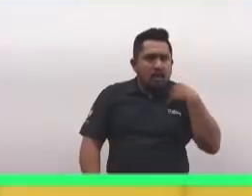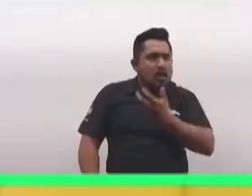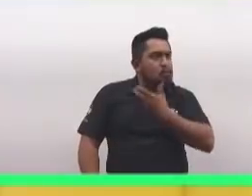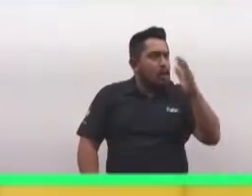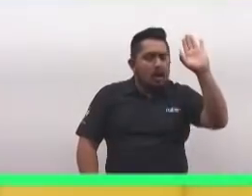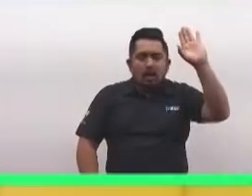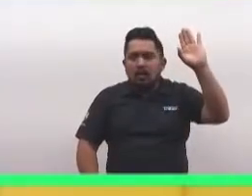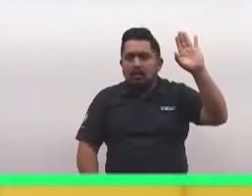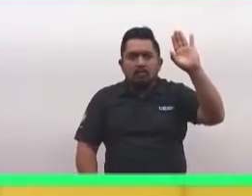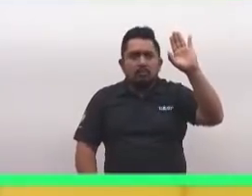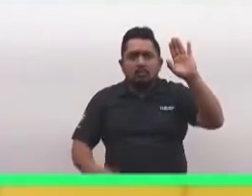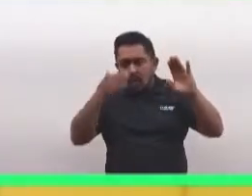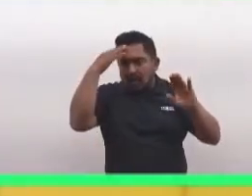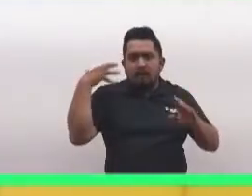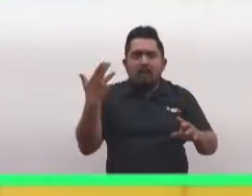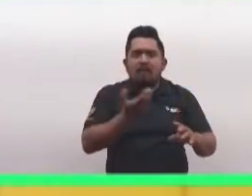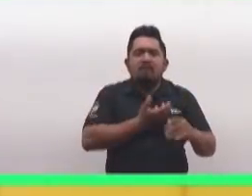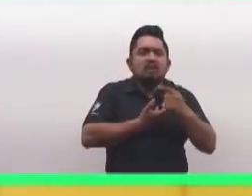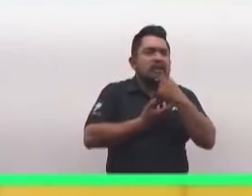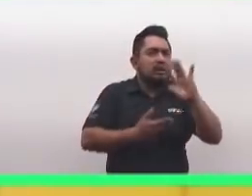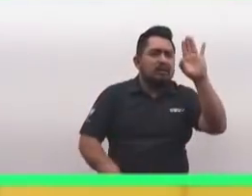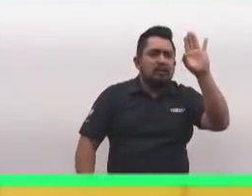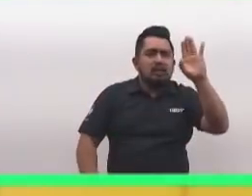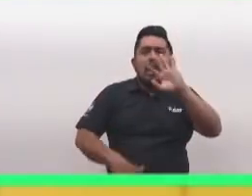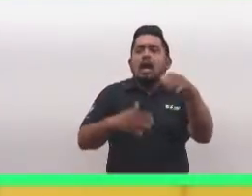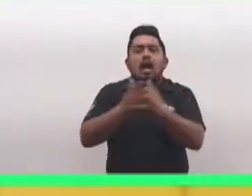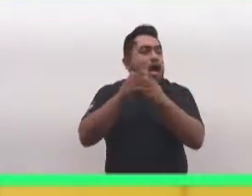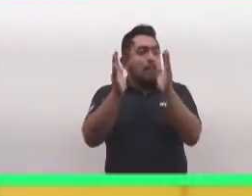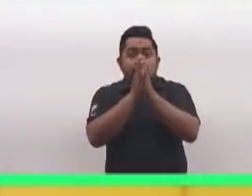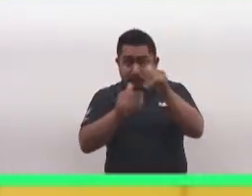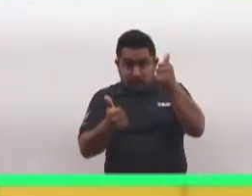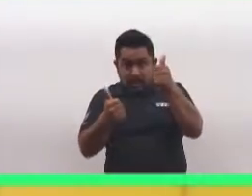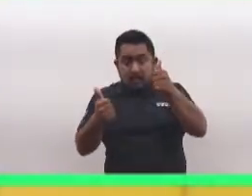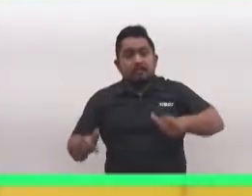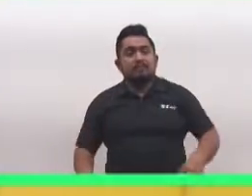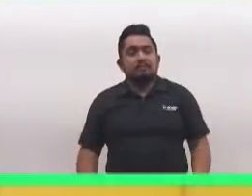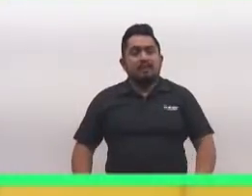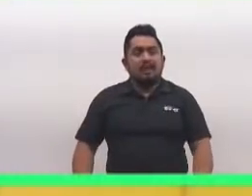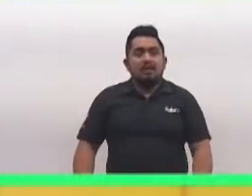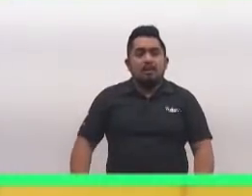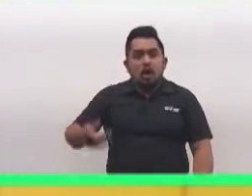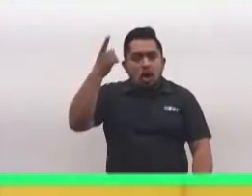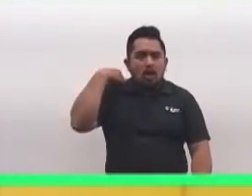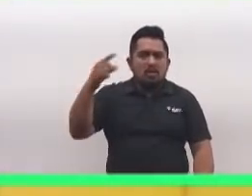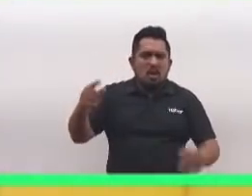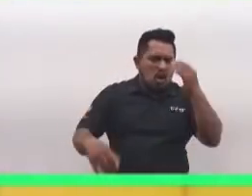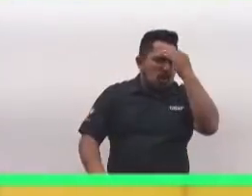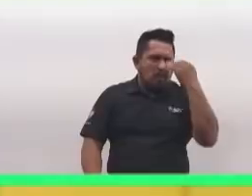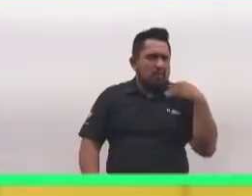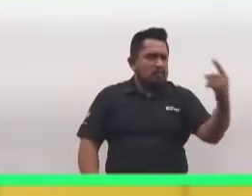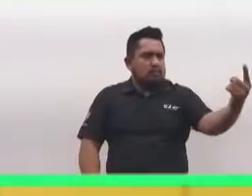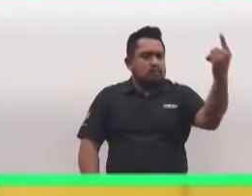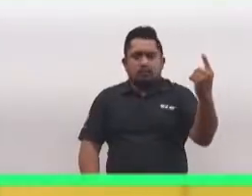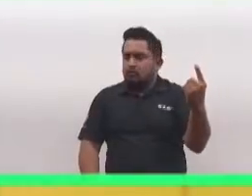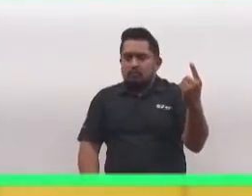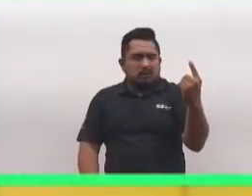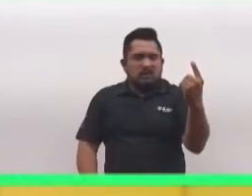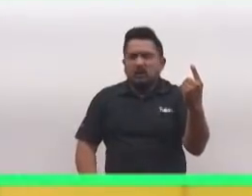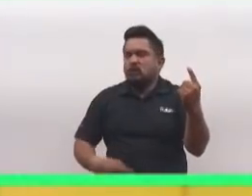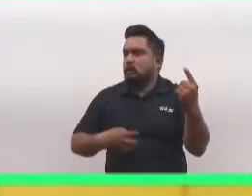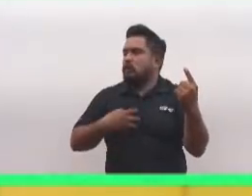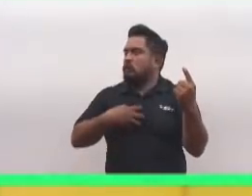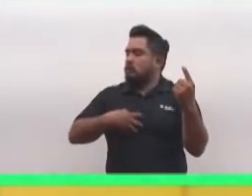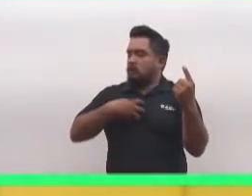amén alguna nueva dice mente todos digamos a mí porque cuando entré a esa persona usted siente que hasta se le revuelve lo que se acabe de